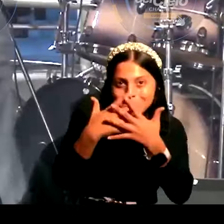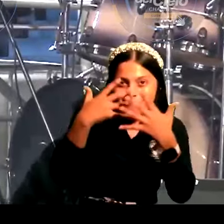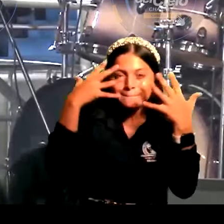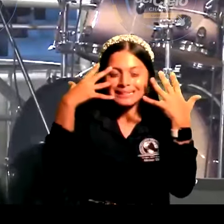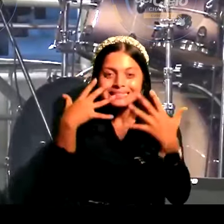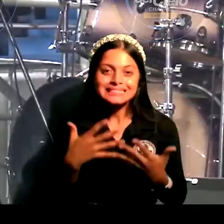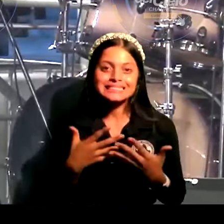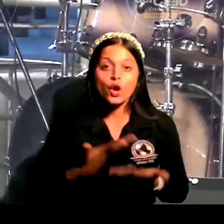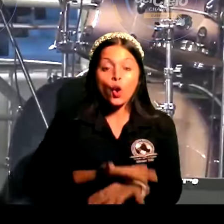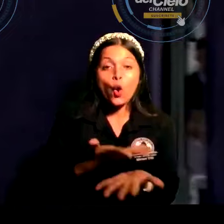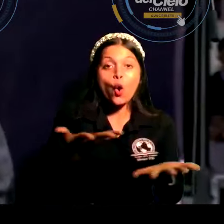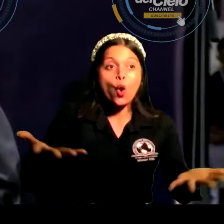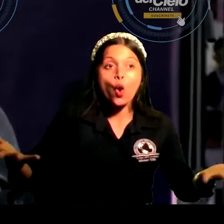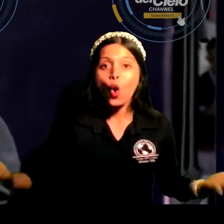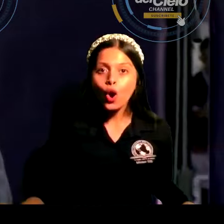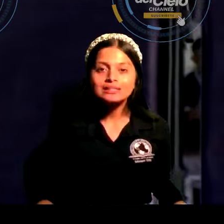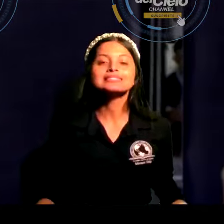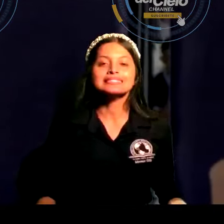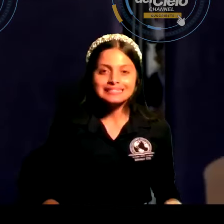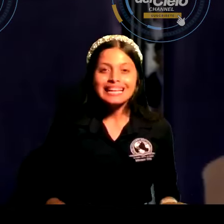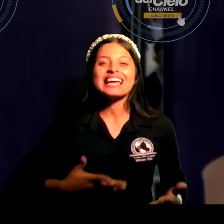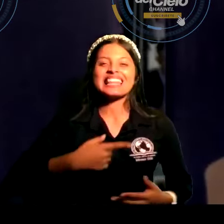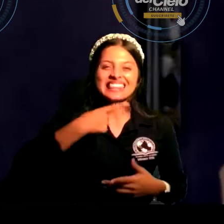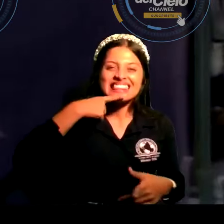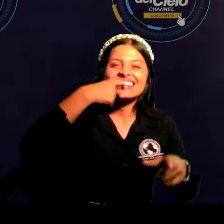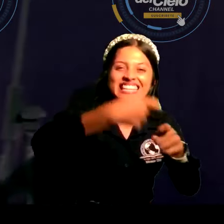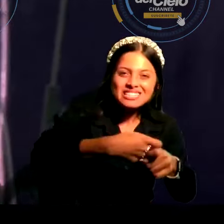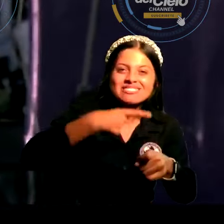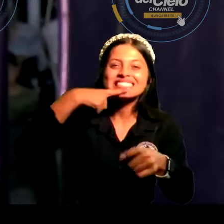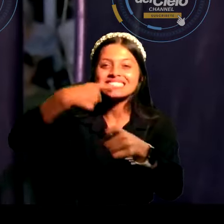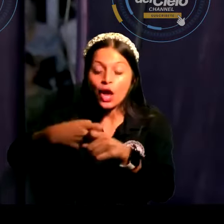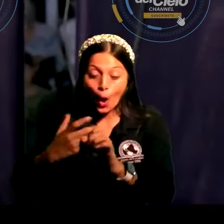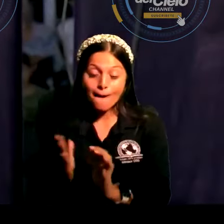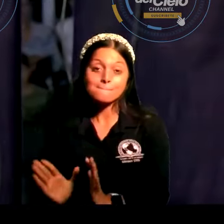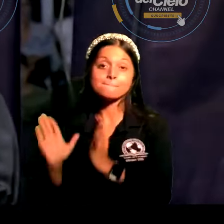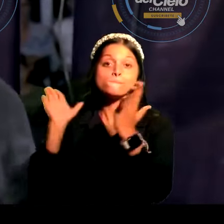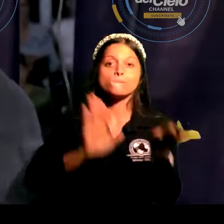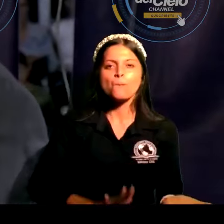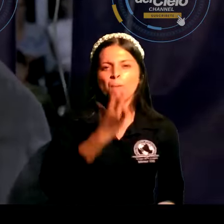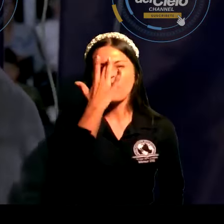las consecuencias. Y vino la muerte.